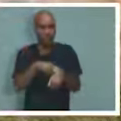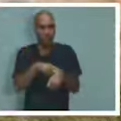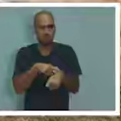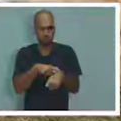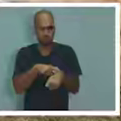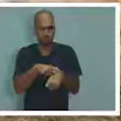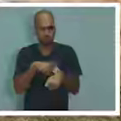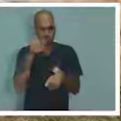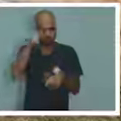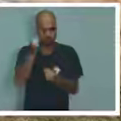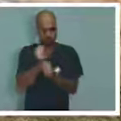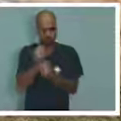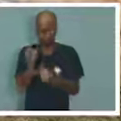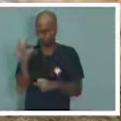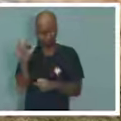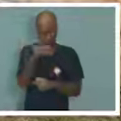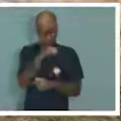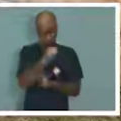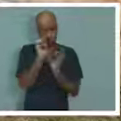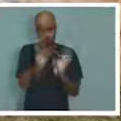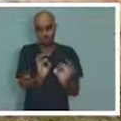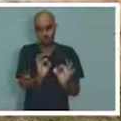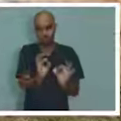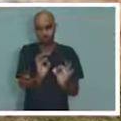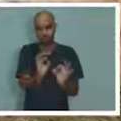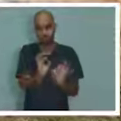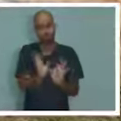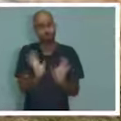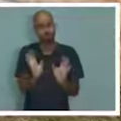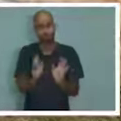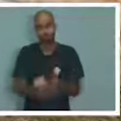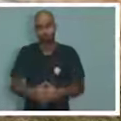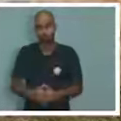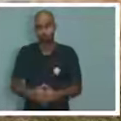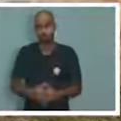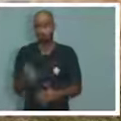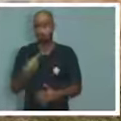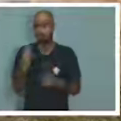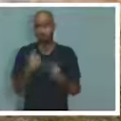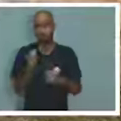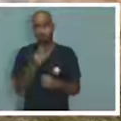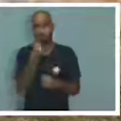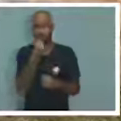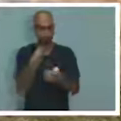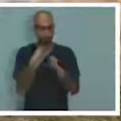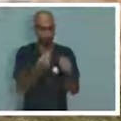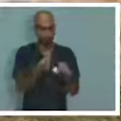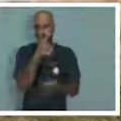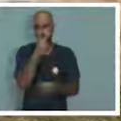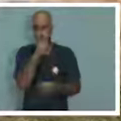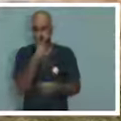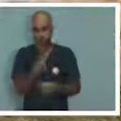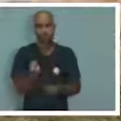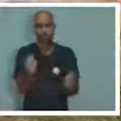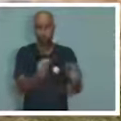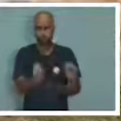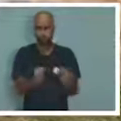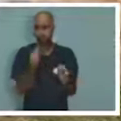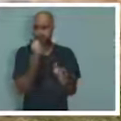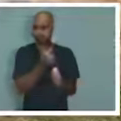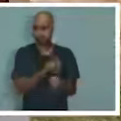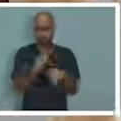no tiene horario, no tiene día, no tiene sábado, no tiene domingo, es decir, que es todos los días, hay que alimentar, hay que atenderlo, hay